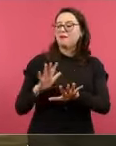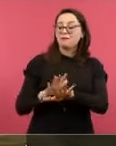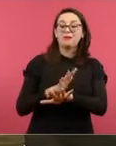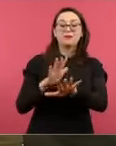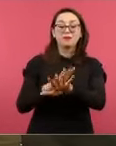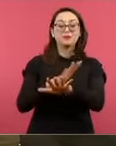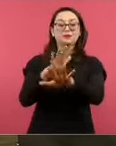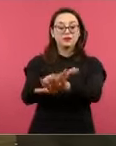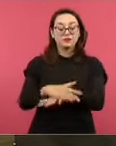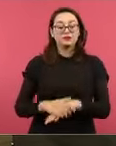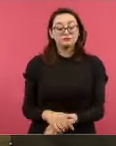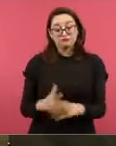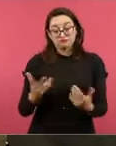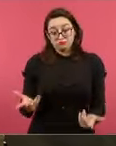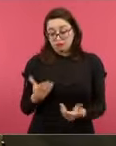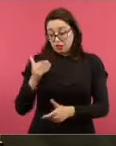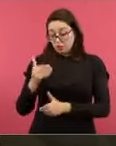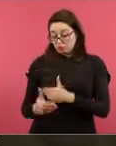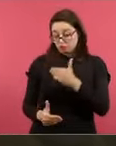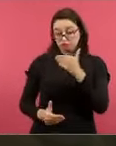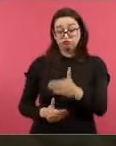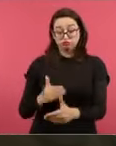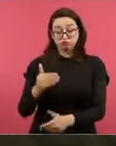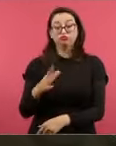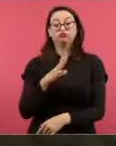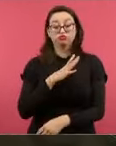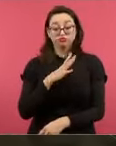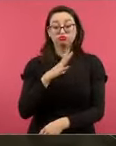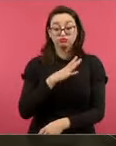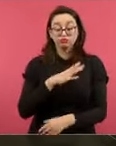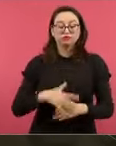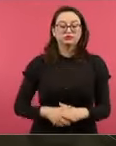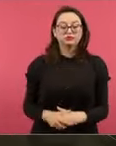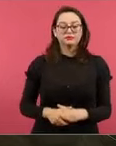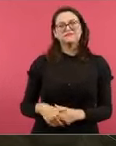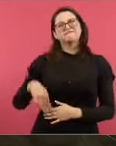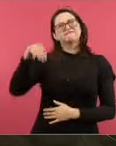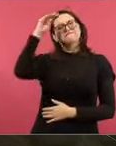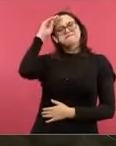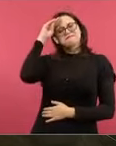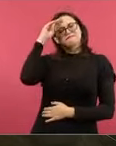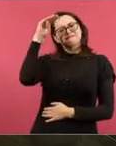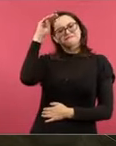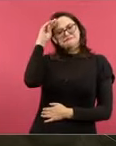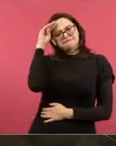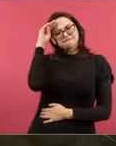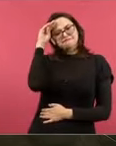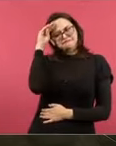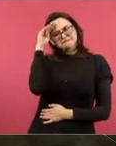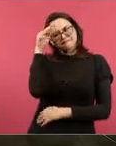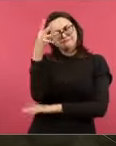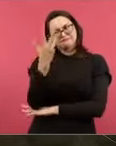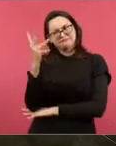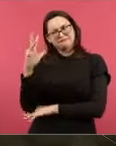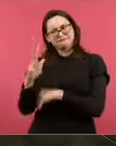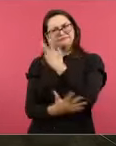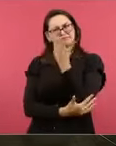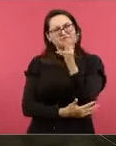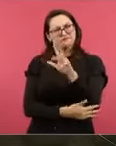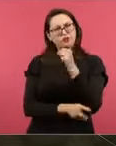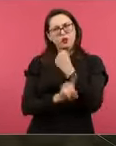proceso antes, durante y después. Pensemos, un problema del medio ambiente muy común y lamentablemente ocurre en